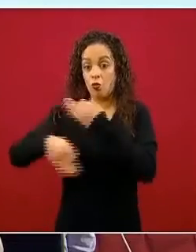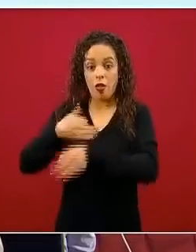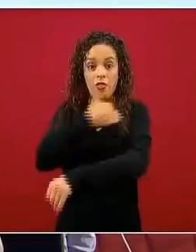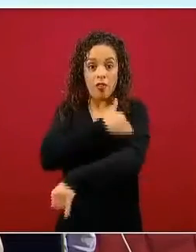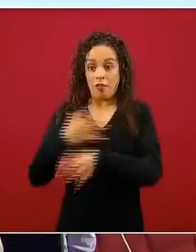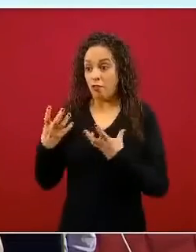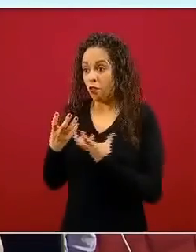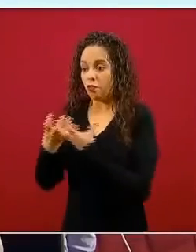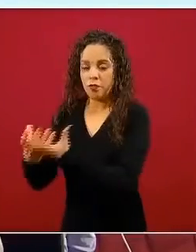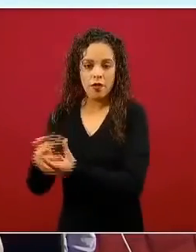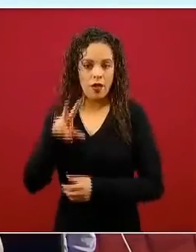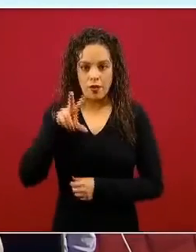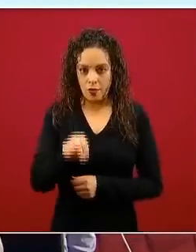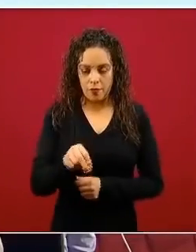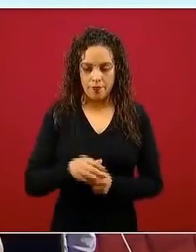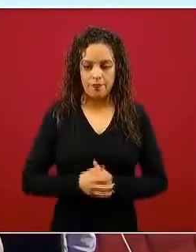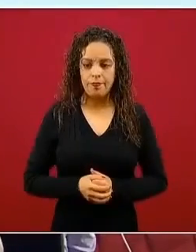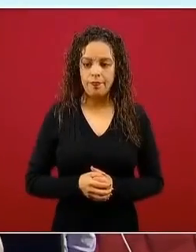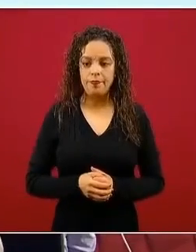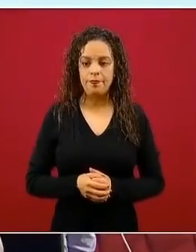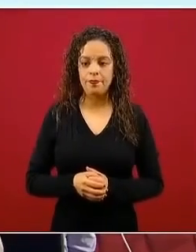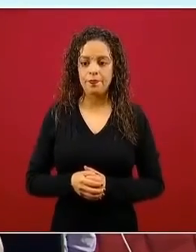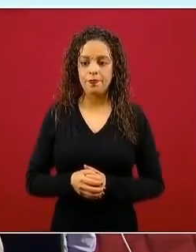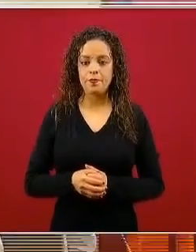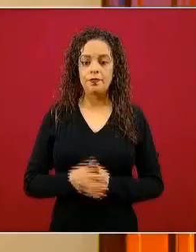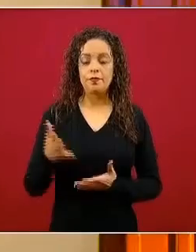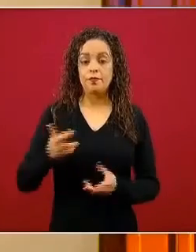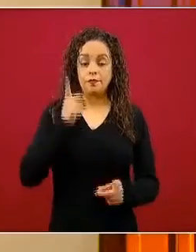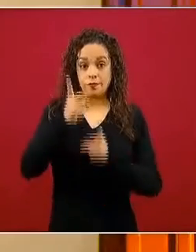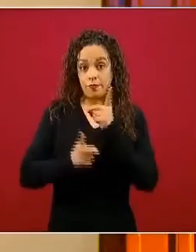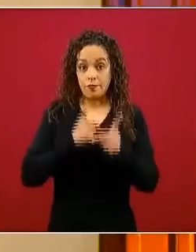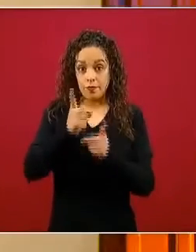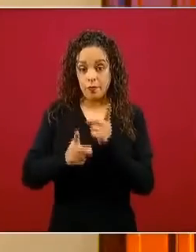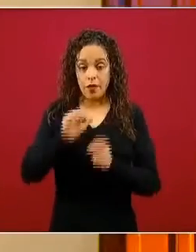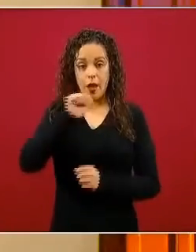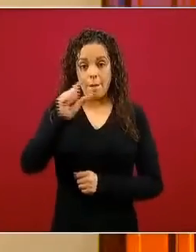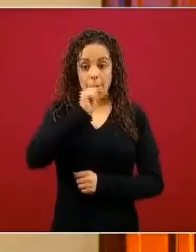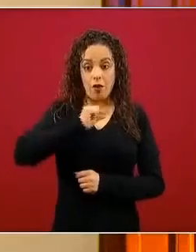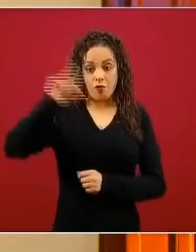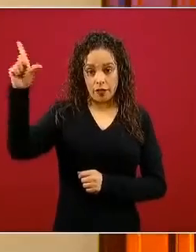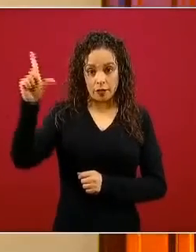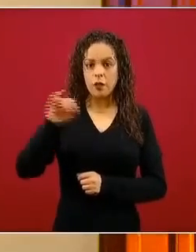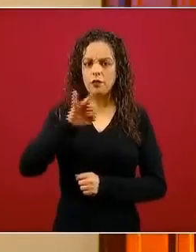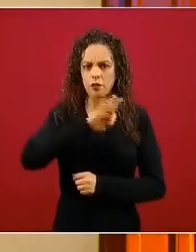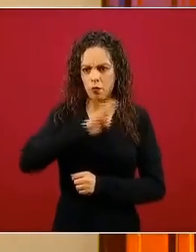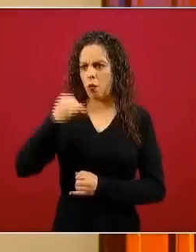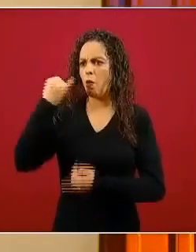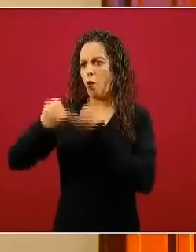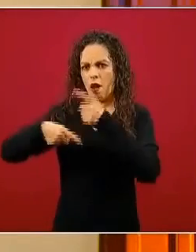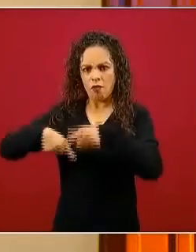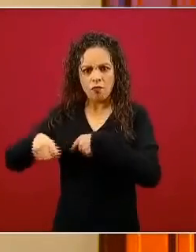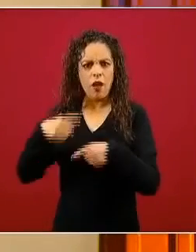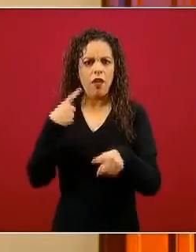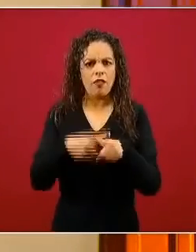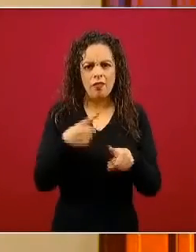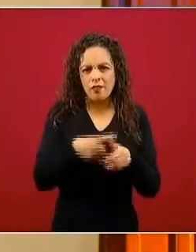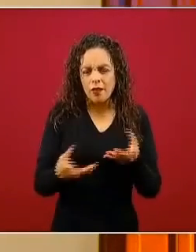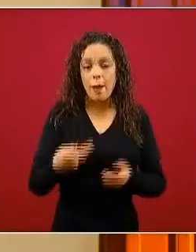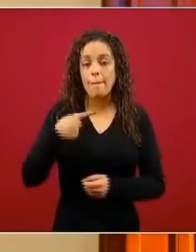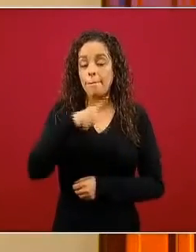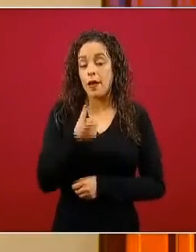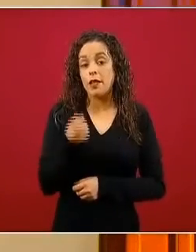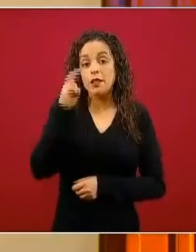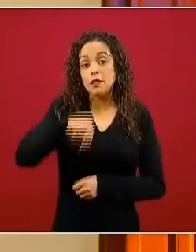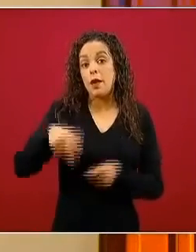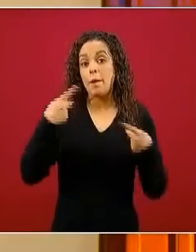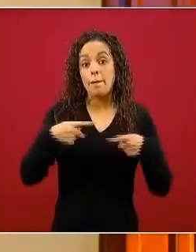deportes profesionales pueden llevar a cabo sus partidos, sin embargo lo tienen que hacer a puerta cerrada, es decir, sin la presencia de público, y